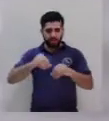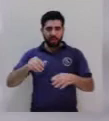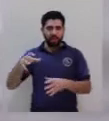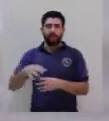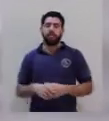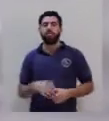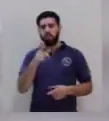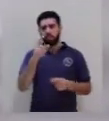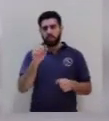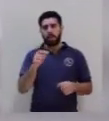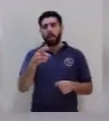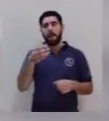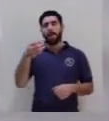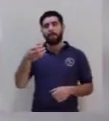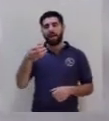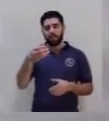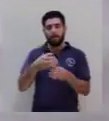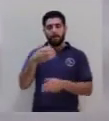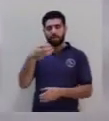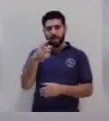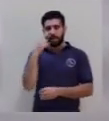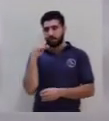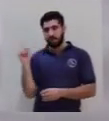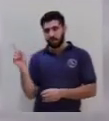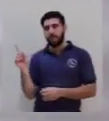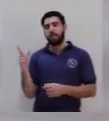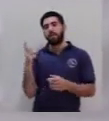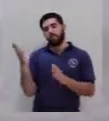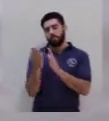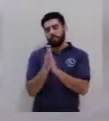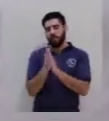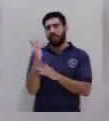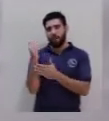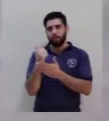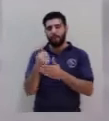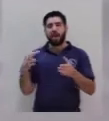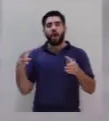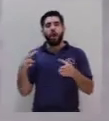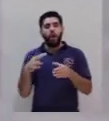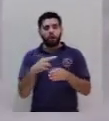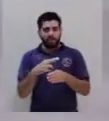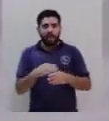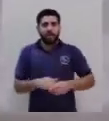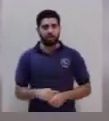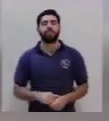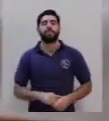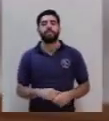adulto, pidámosle que el adulto lo corte para evitar algún accidente, ¿verdad? Entonces,